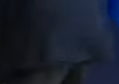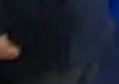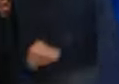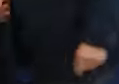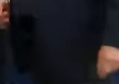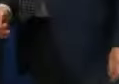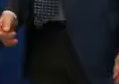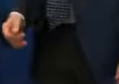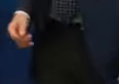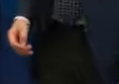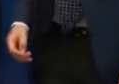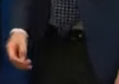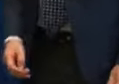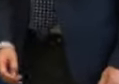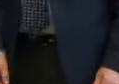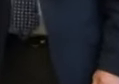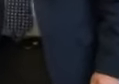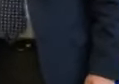relaciones